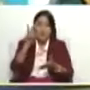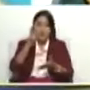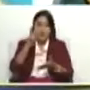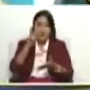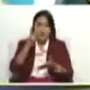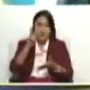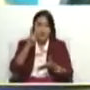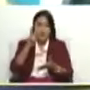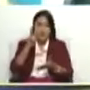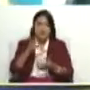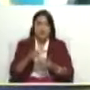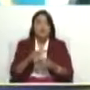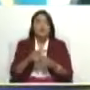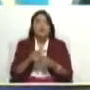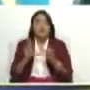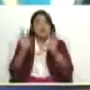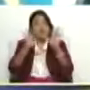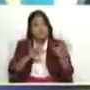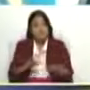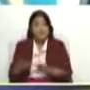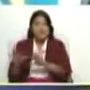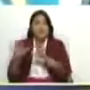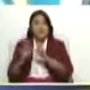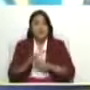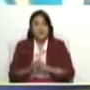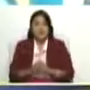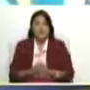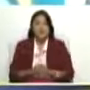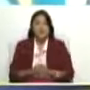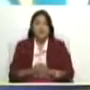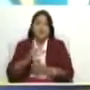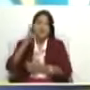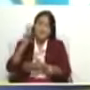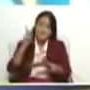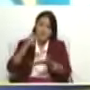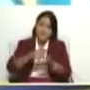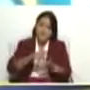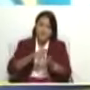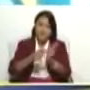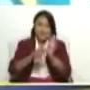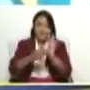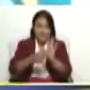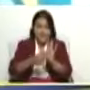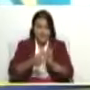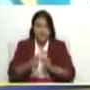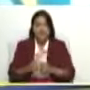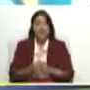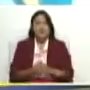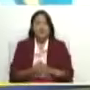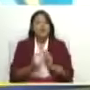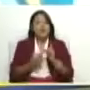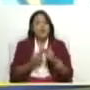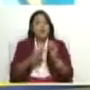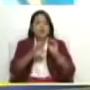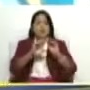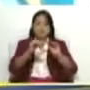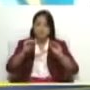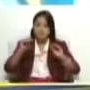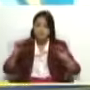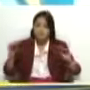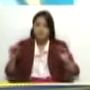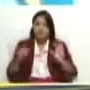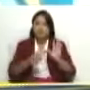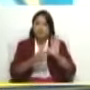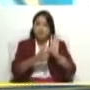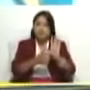venezolano brillando en victoria han regresado airosos y les digo